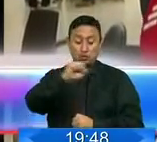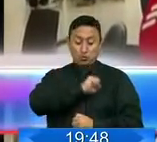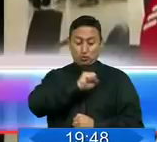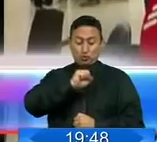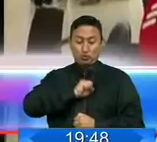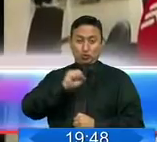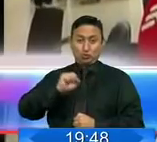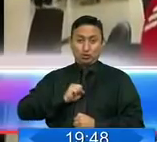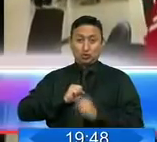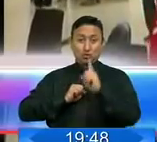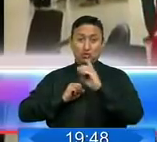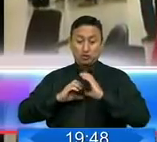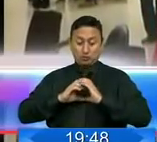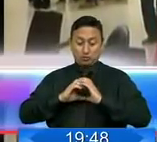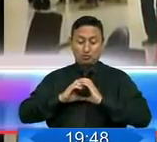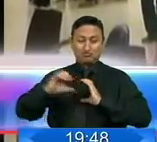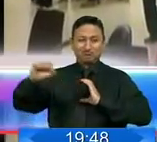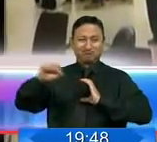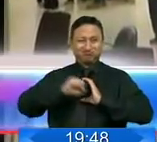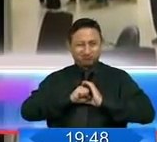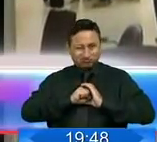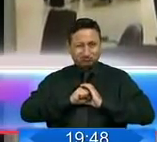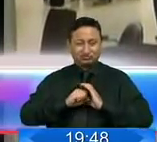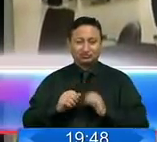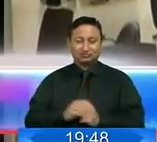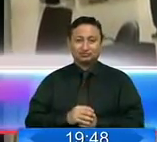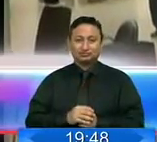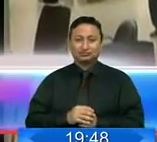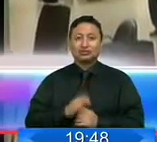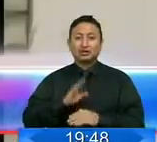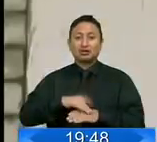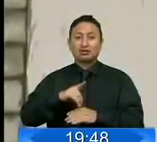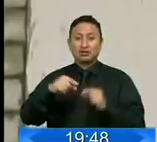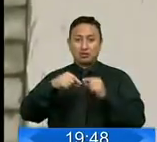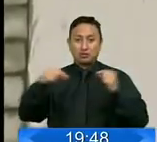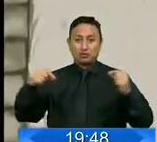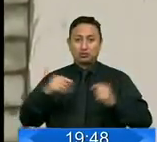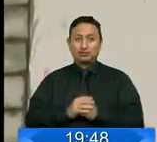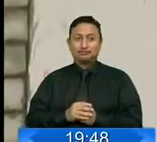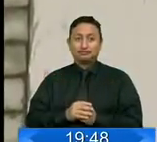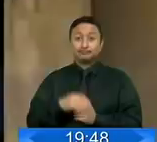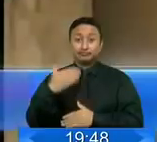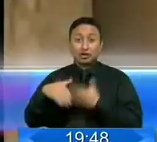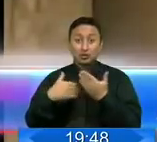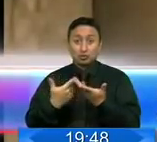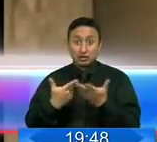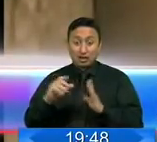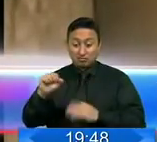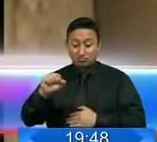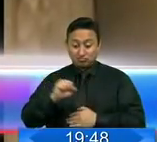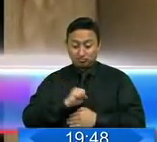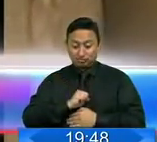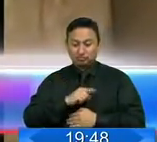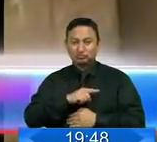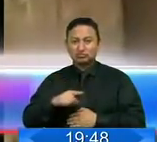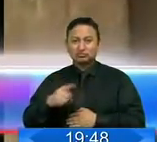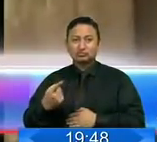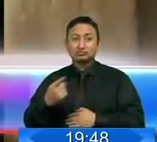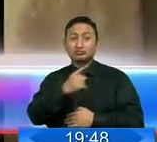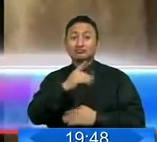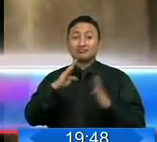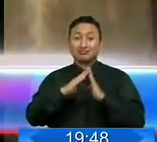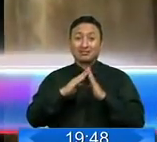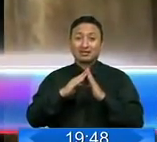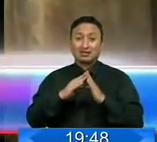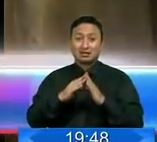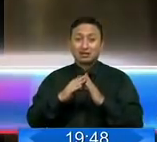corazón, realizada presuntamente también por una arma blanca. Luego de cometer el crimen, el adulto mayor prendió fuego a la casa.